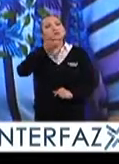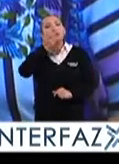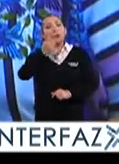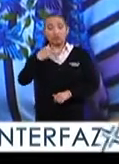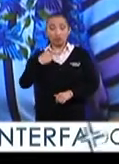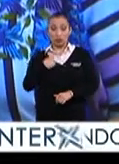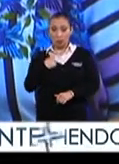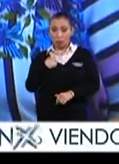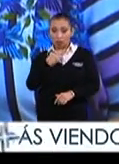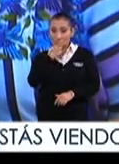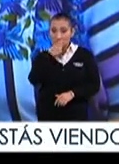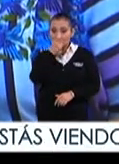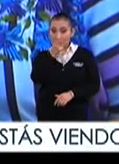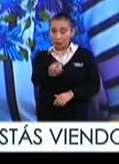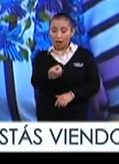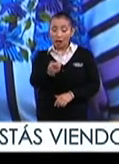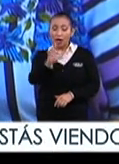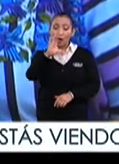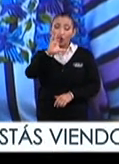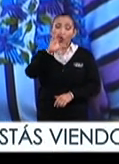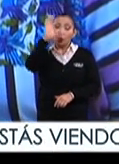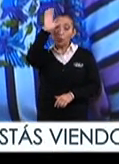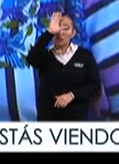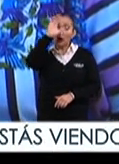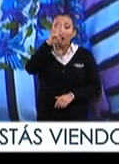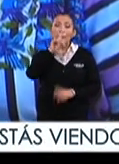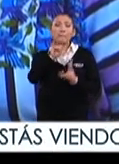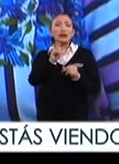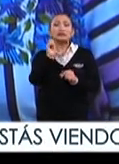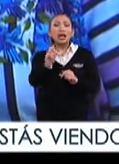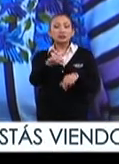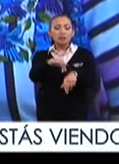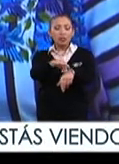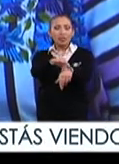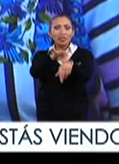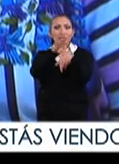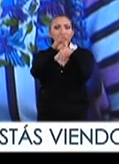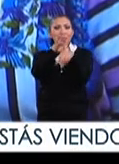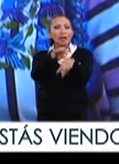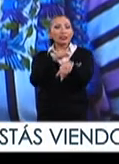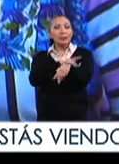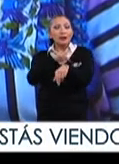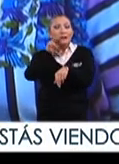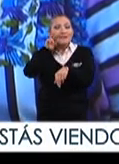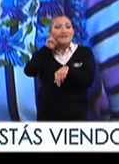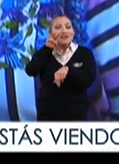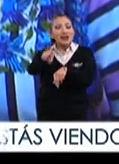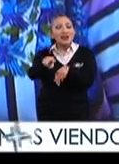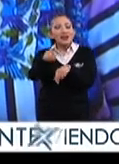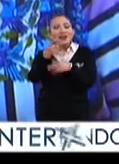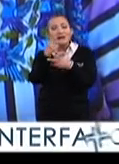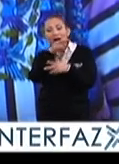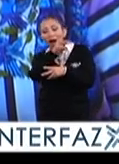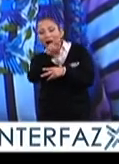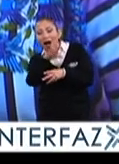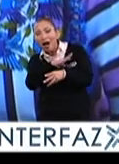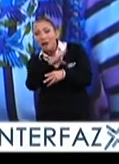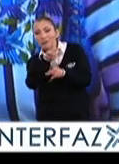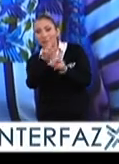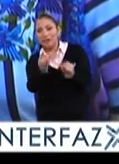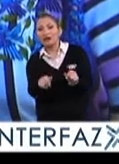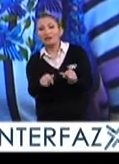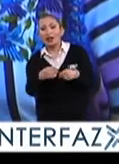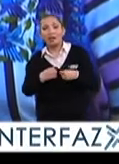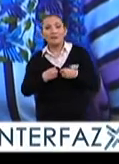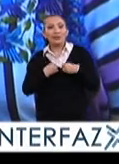Yo planteo que la cultura de paz tiene que ser tangible, tiene que ser palpable, tiene que ser visible en